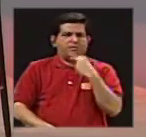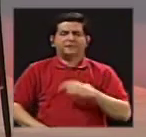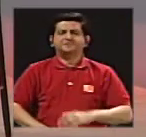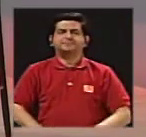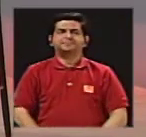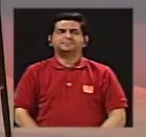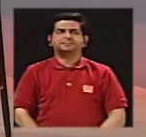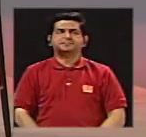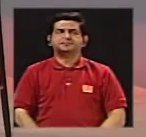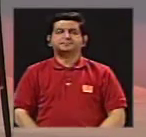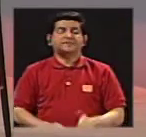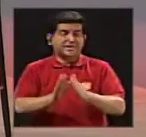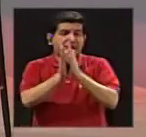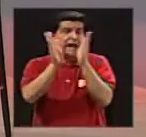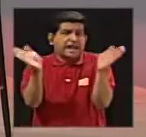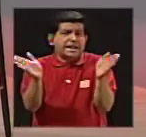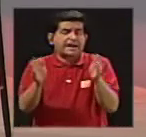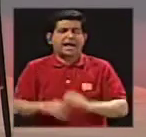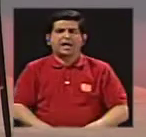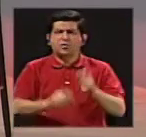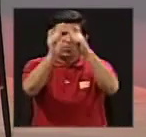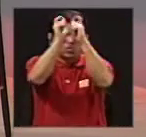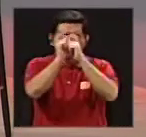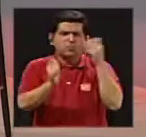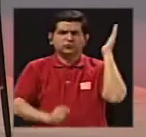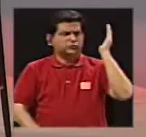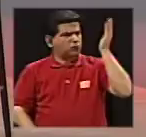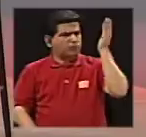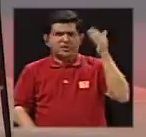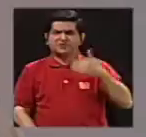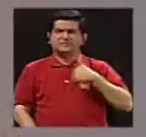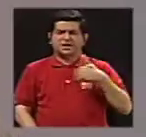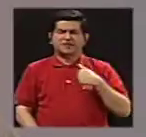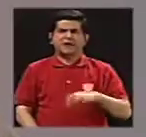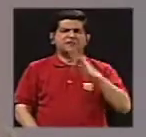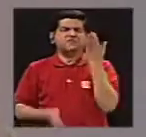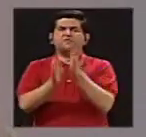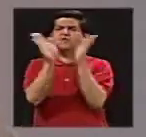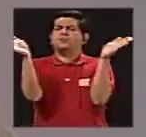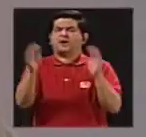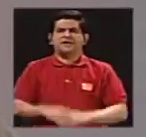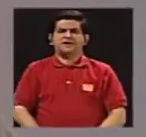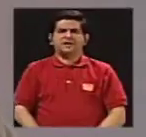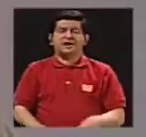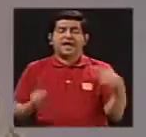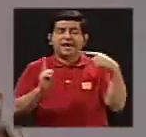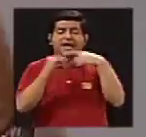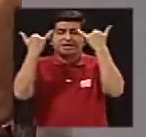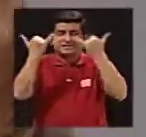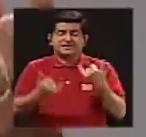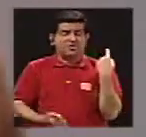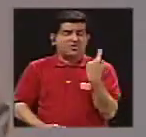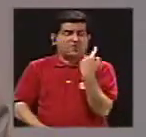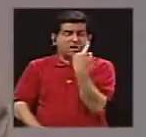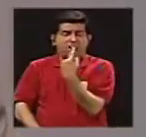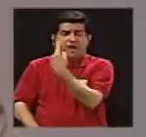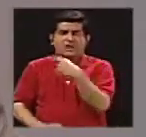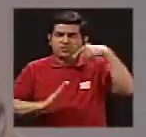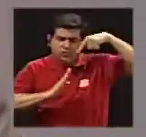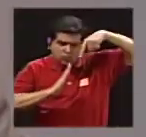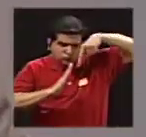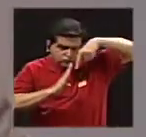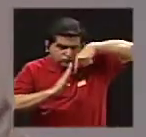e en general en detalle las ponencias manejamos en forma general que sea hasta ahora que cada ponente la va a